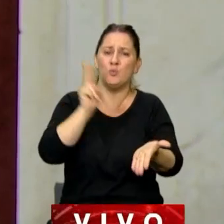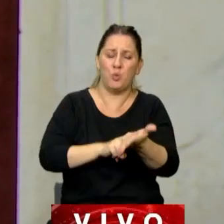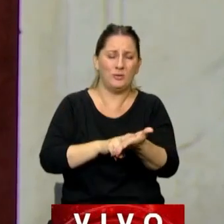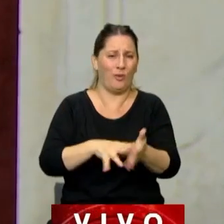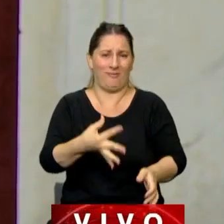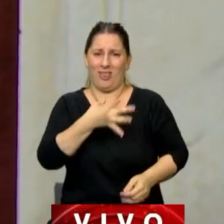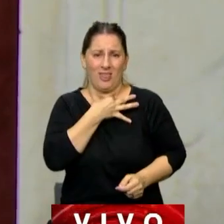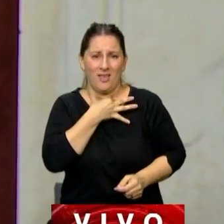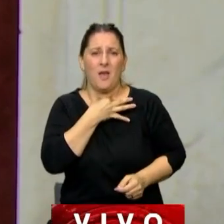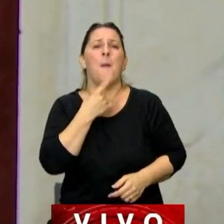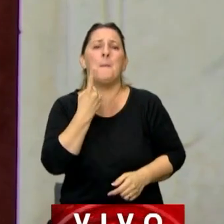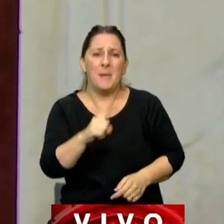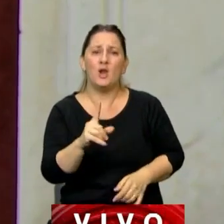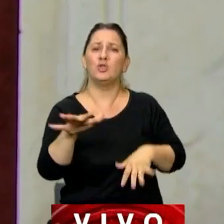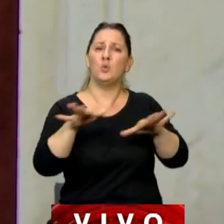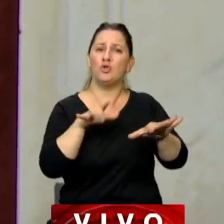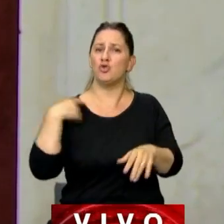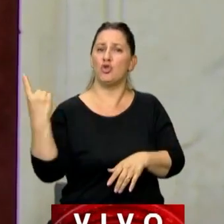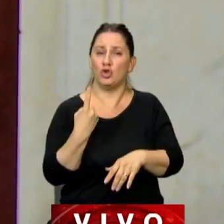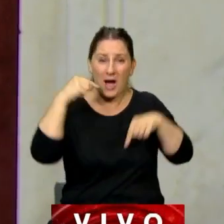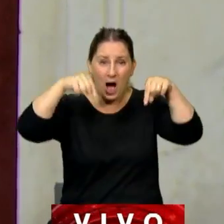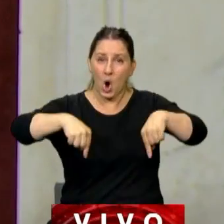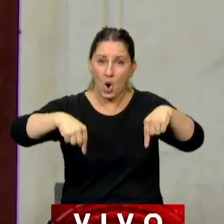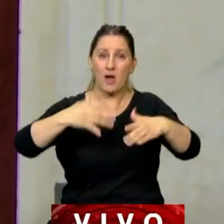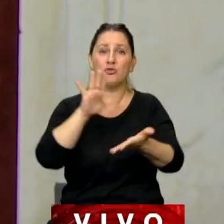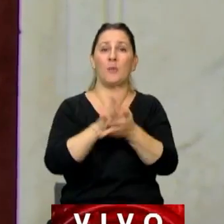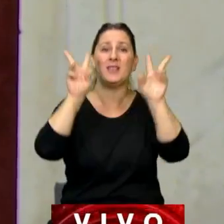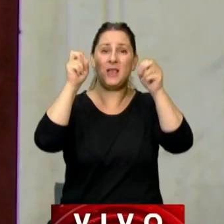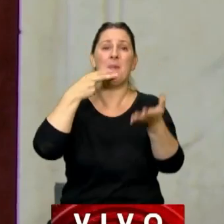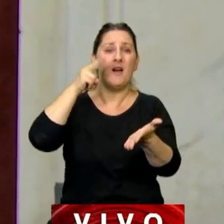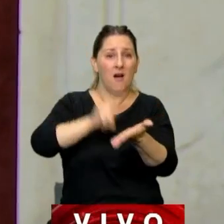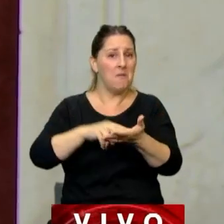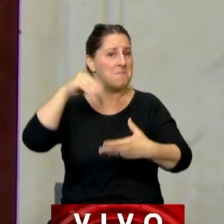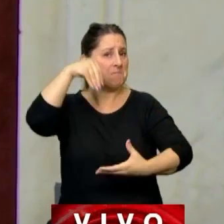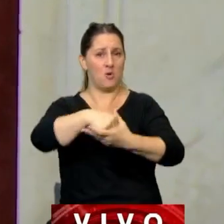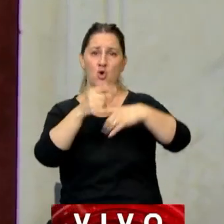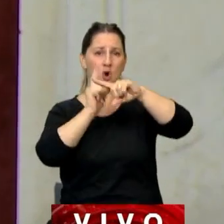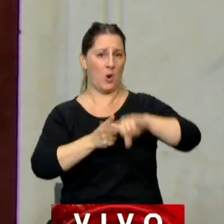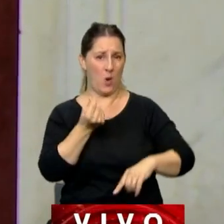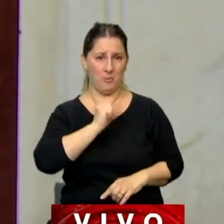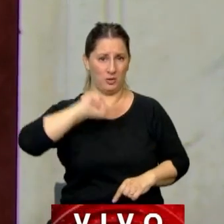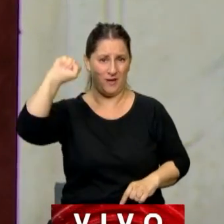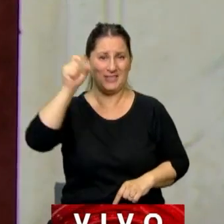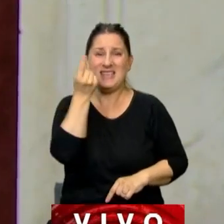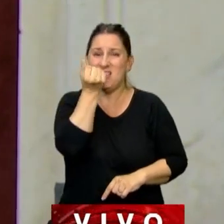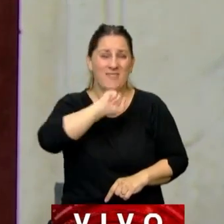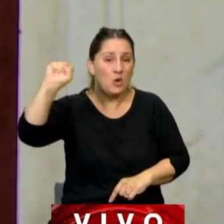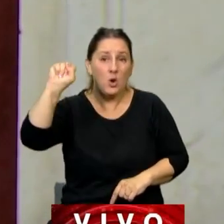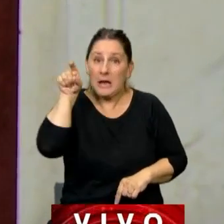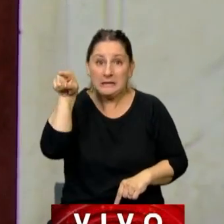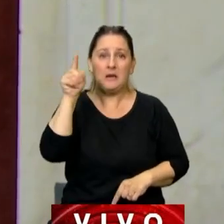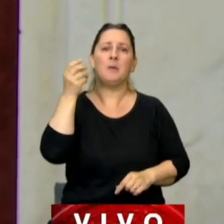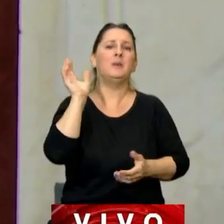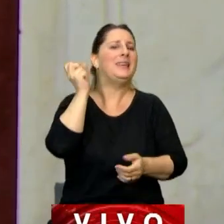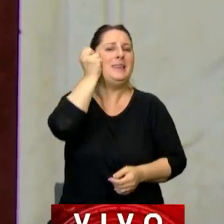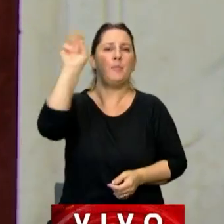la realidad es que no contamos en esta presión tributaria a la inflación. La inflación es el peor impuesto